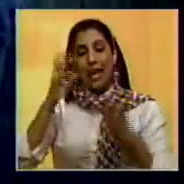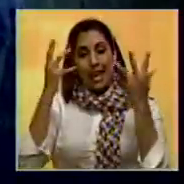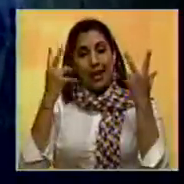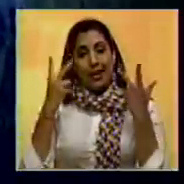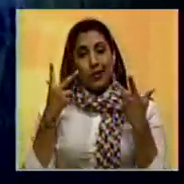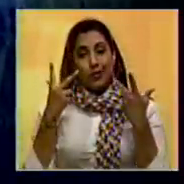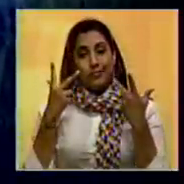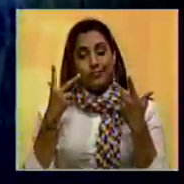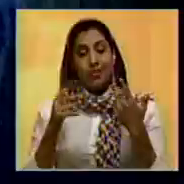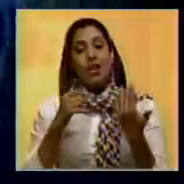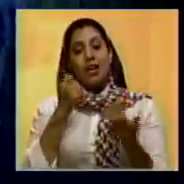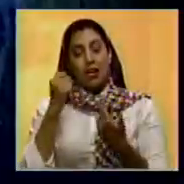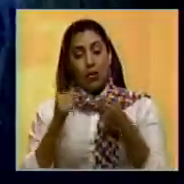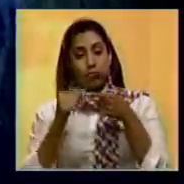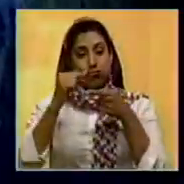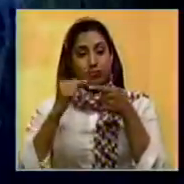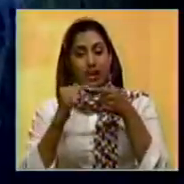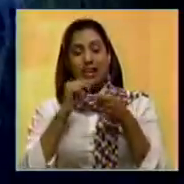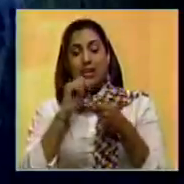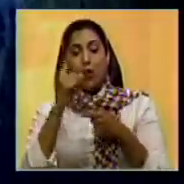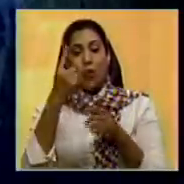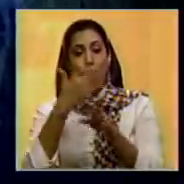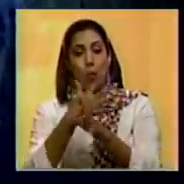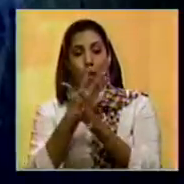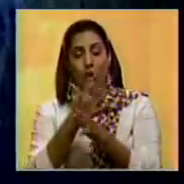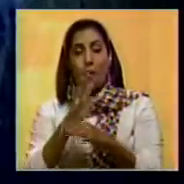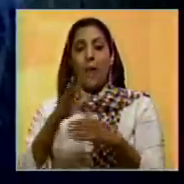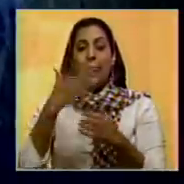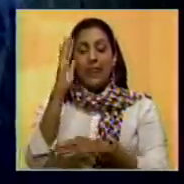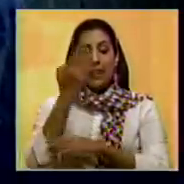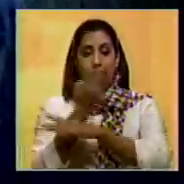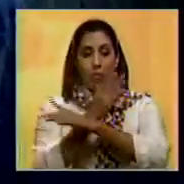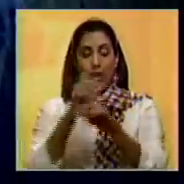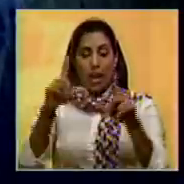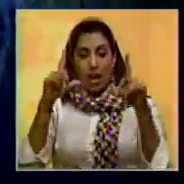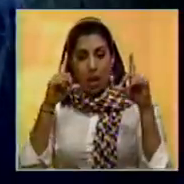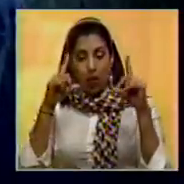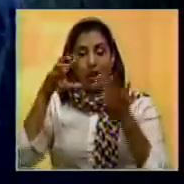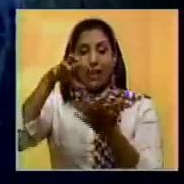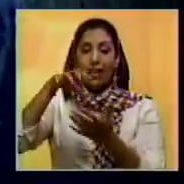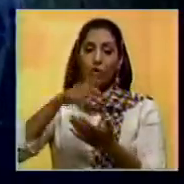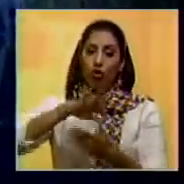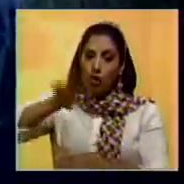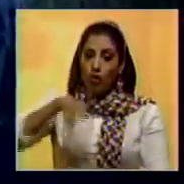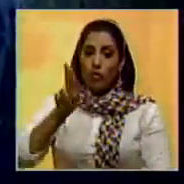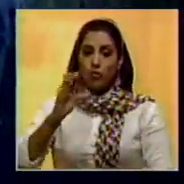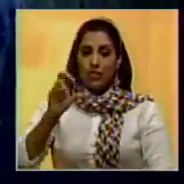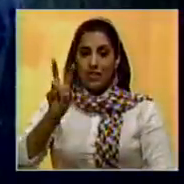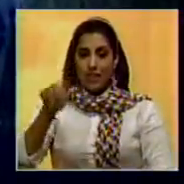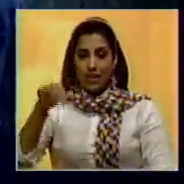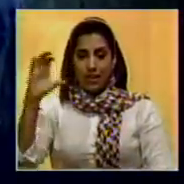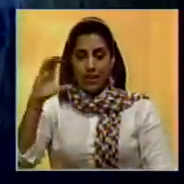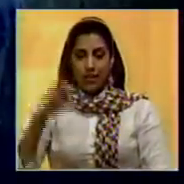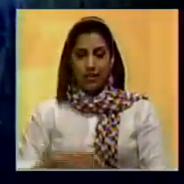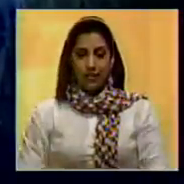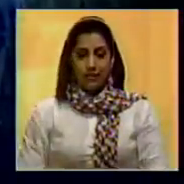del Caracas, que se miden hoy, por cierto, en el único juego de la jornada, a los Tiburones de La Guaira, en el Estadio Universitario.